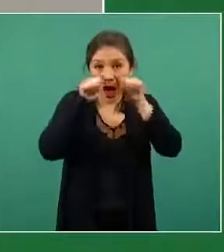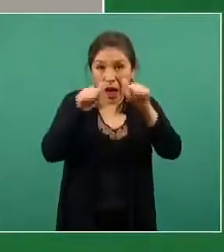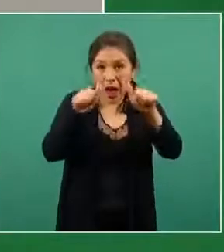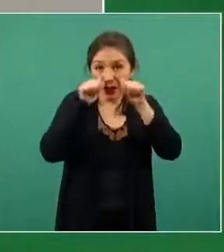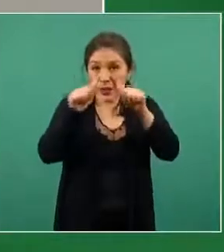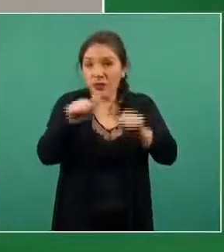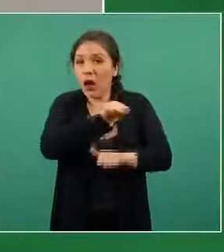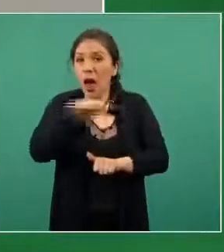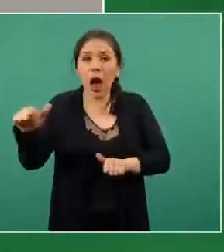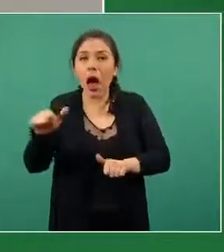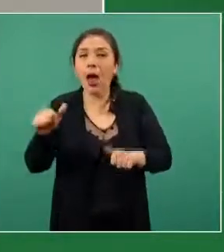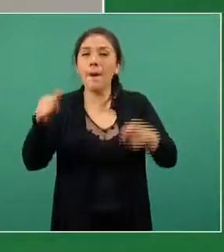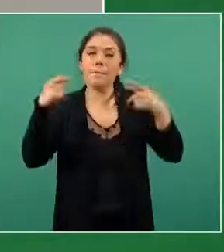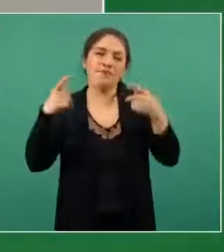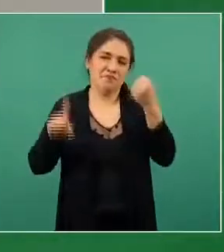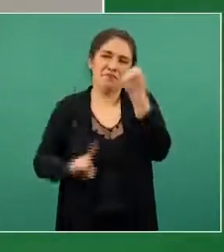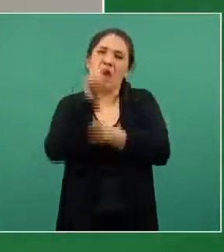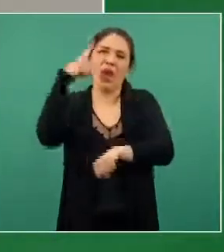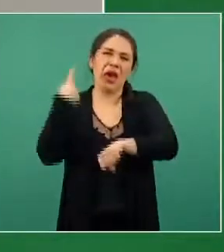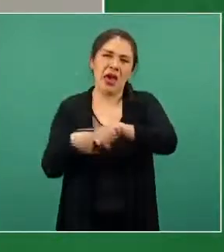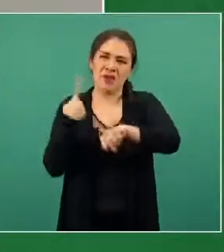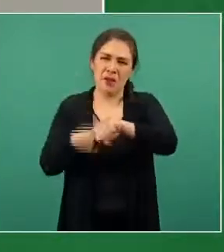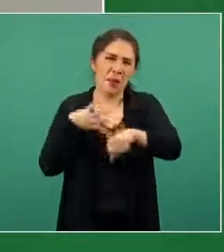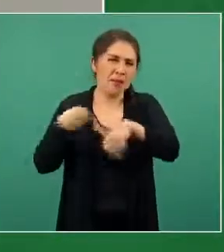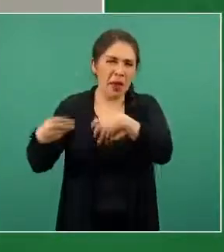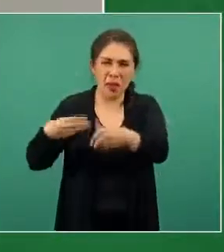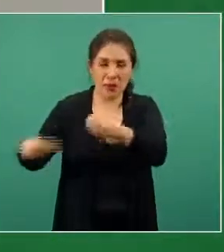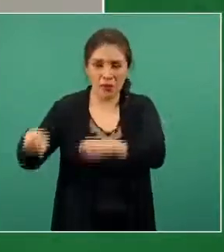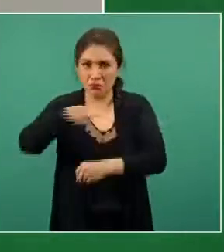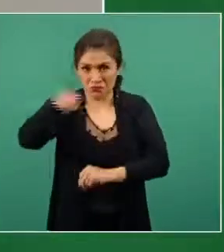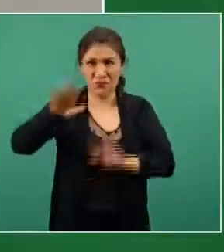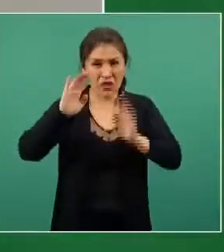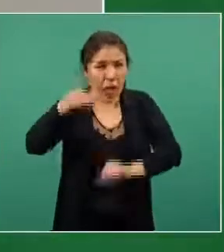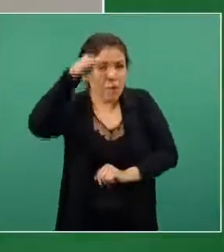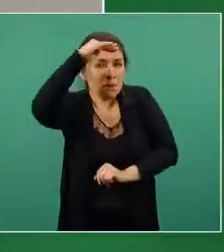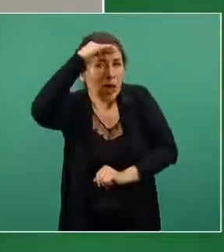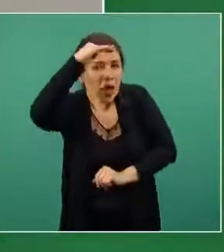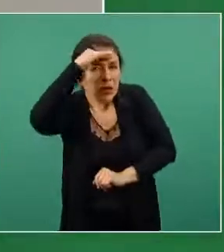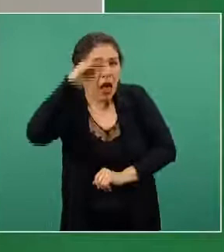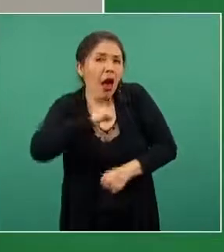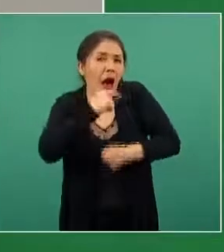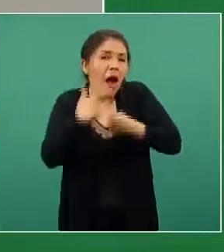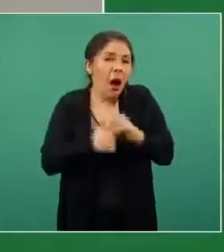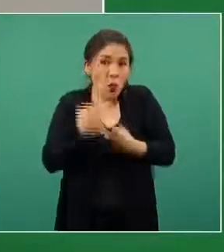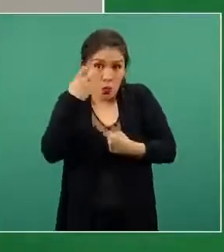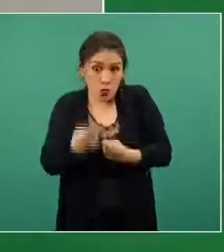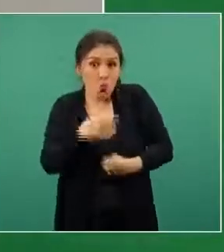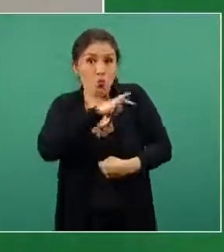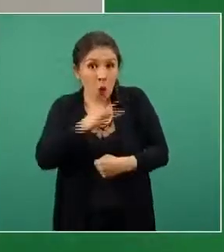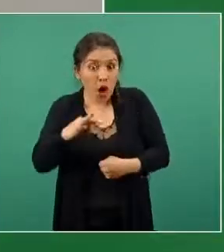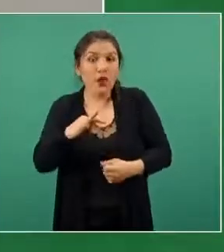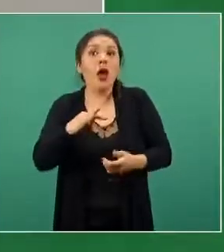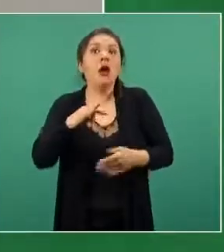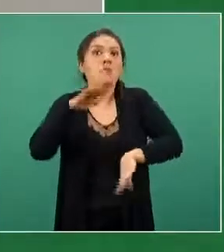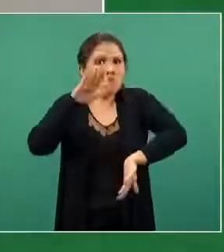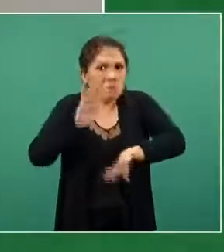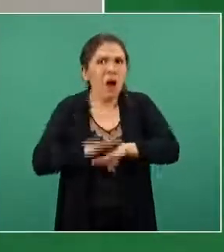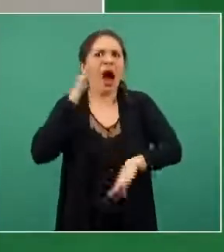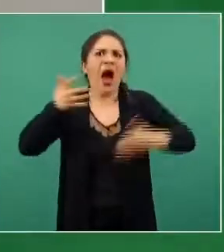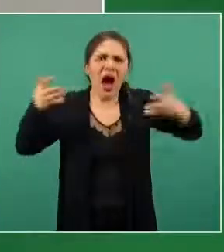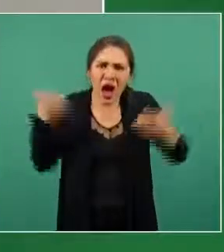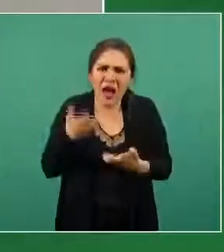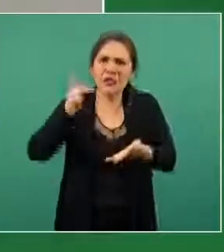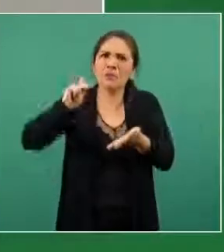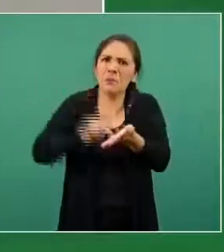atención a la pandemia, si se está ya considerando que esto va a poder replicarse